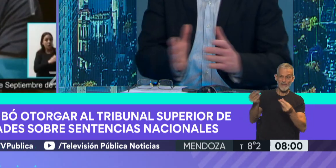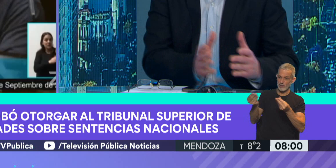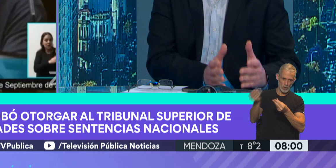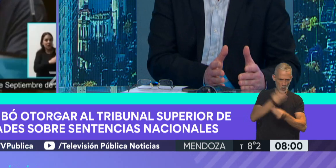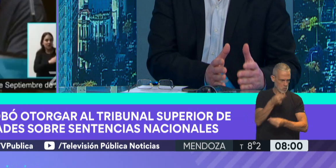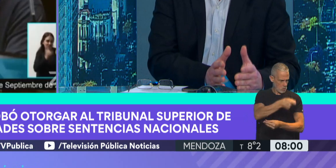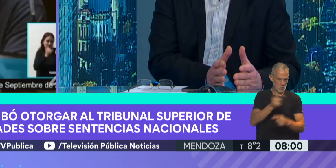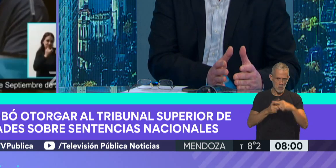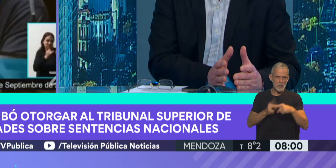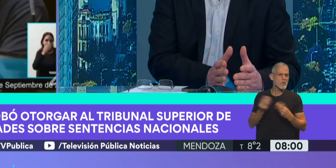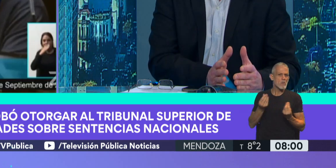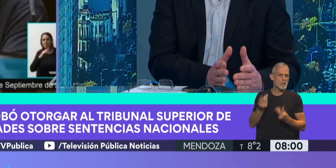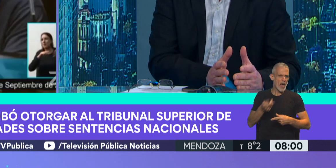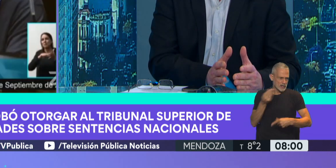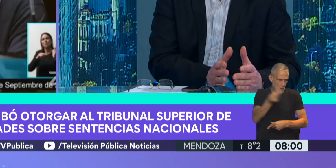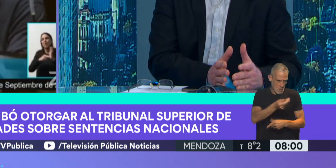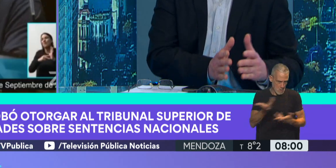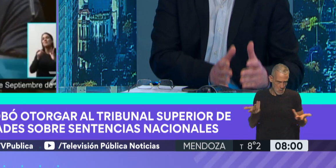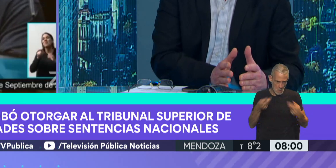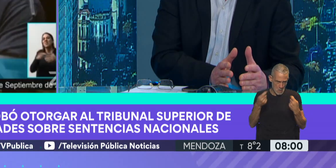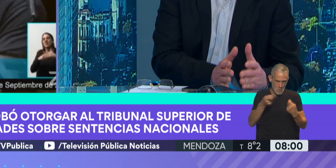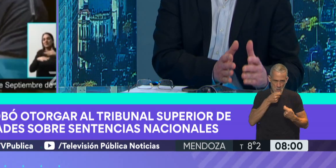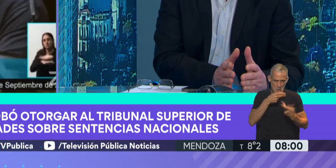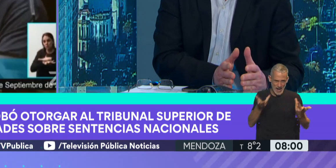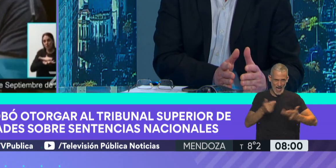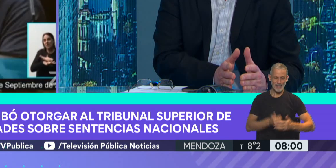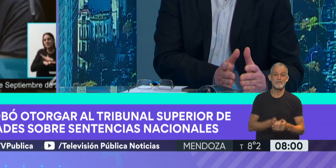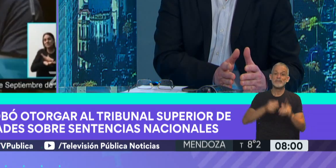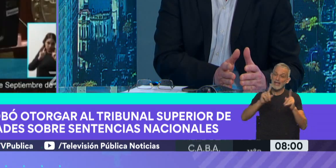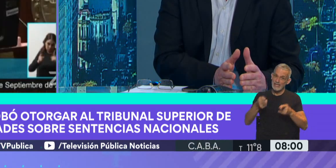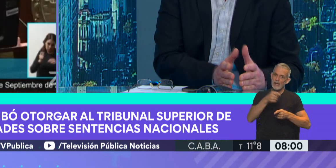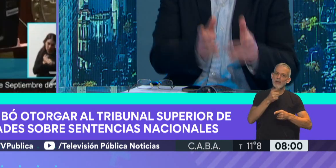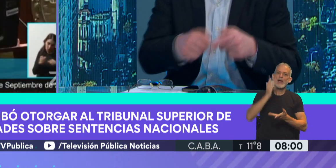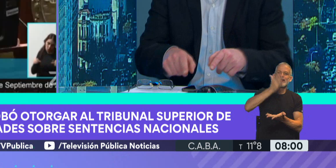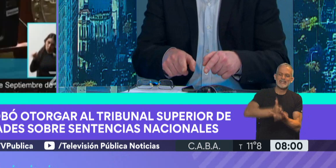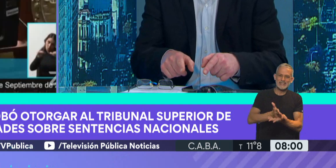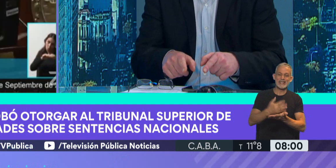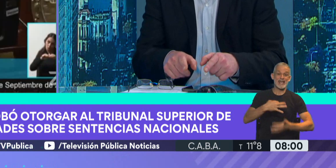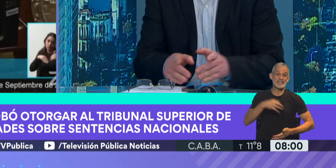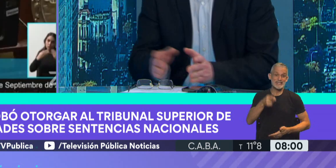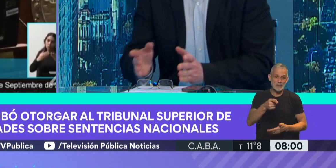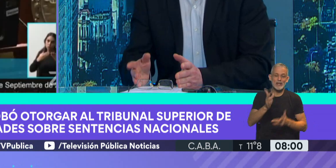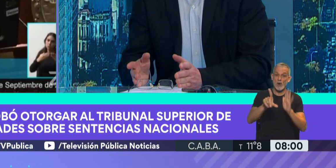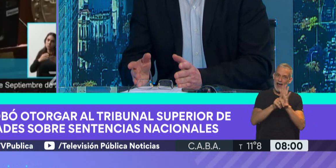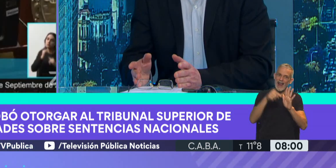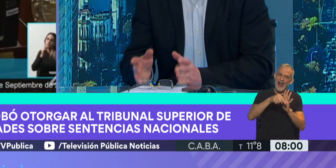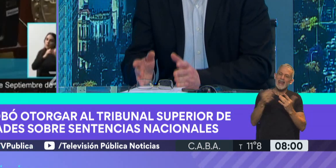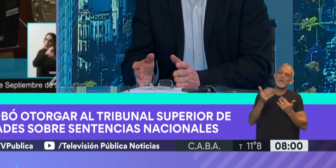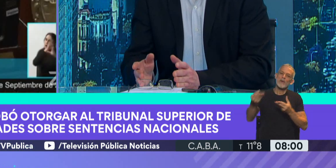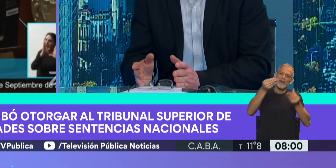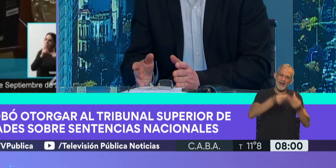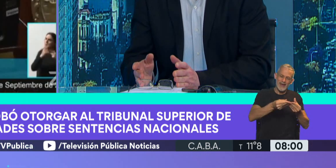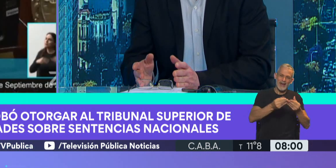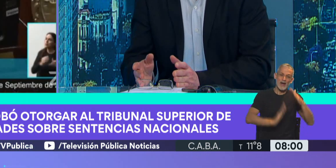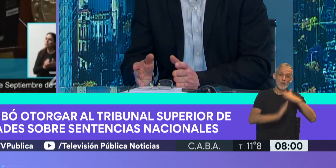una rendición de cuentas de esos gastos. Bueno, esa causa también tiene sentencia en lo civil y ahora por esta ley podría ir a parar al